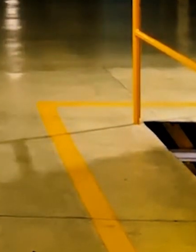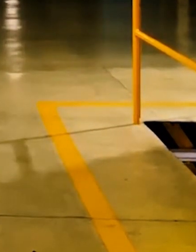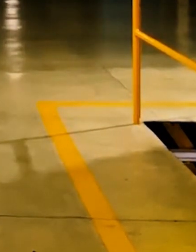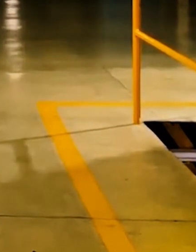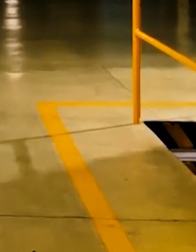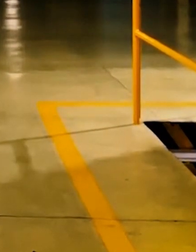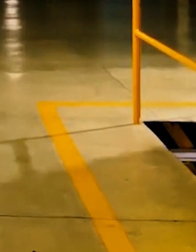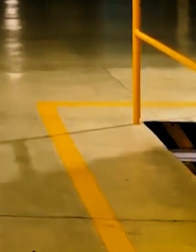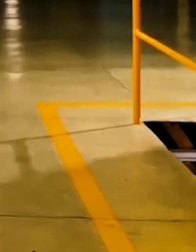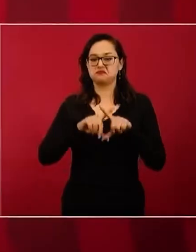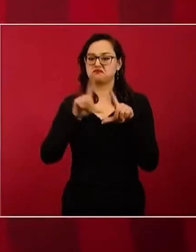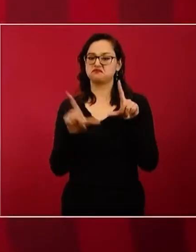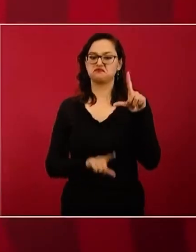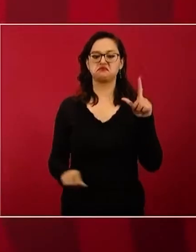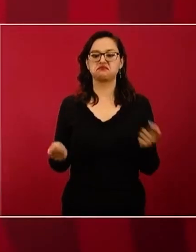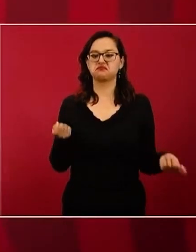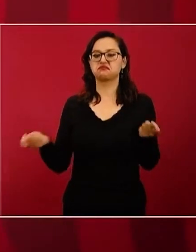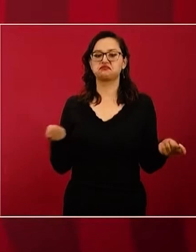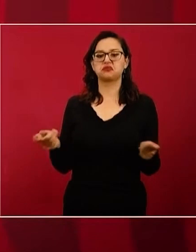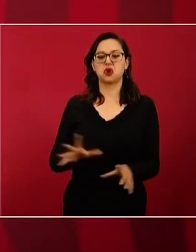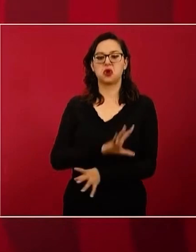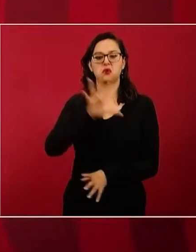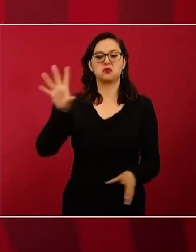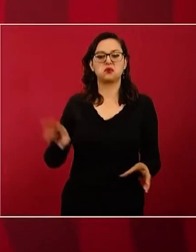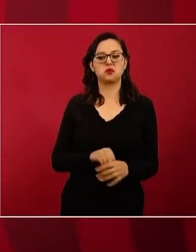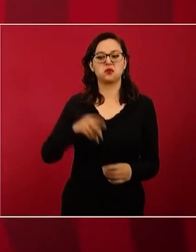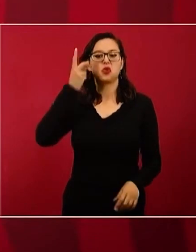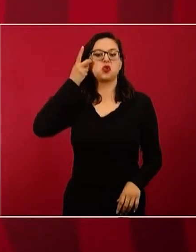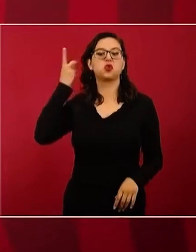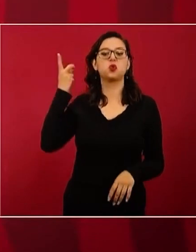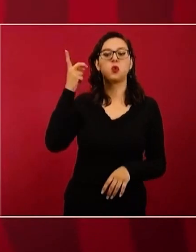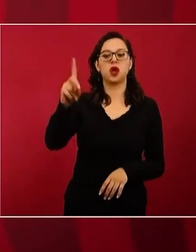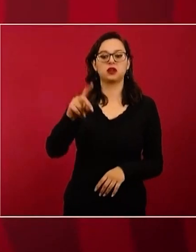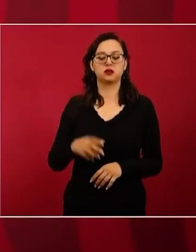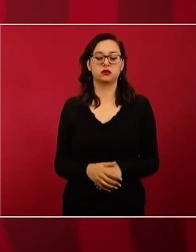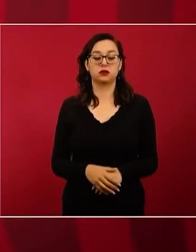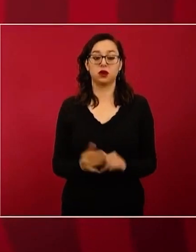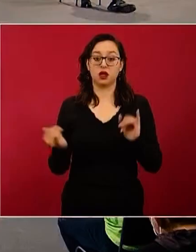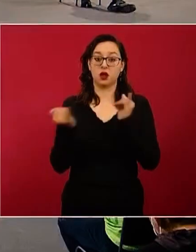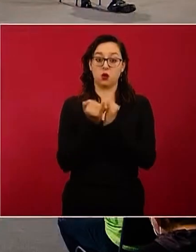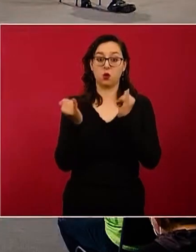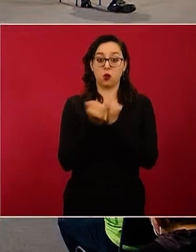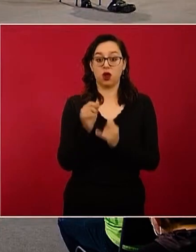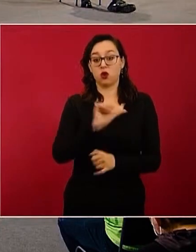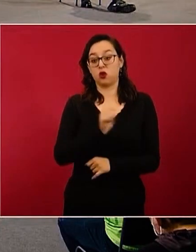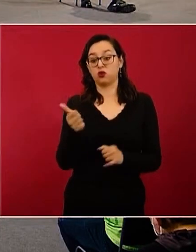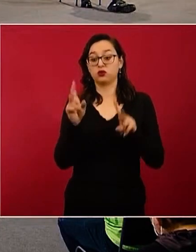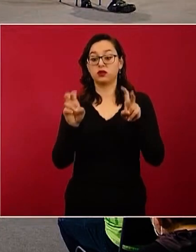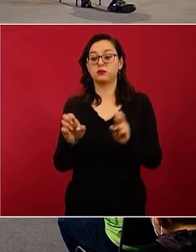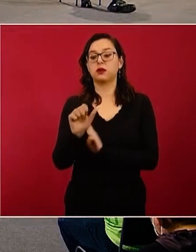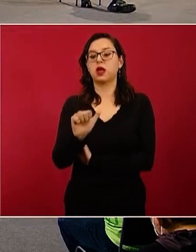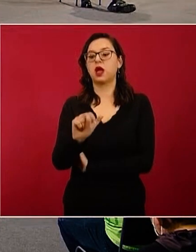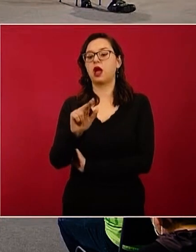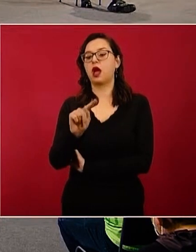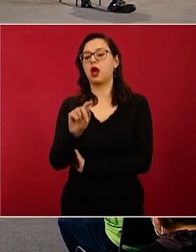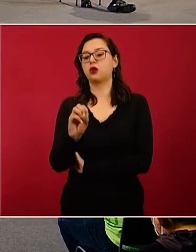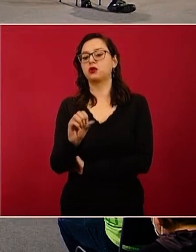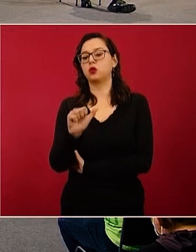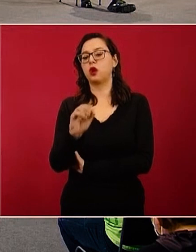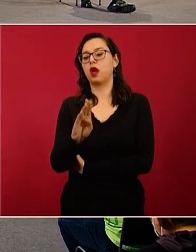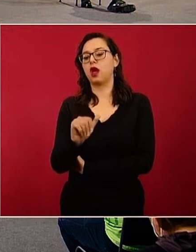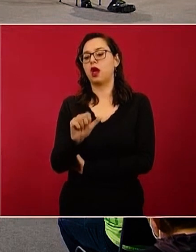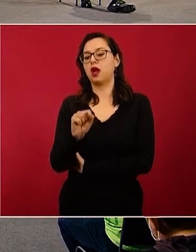no son legales. El llamado autoabasto es ilegal. Hay